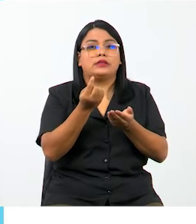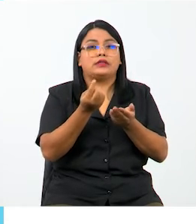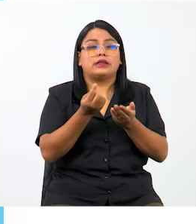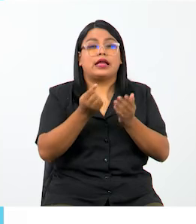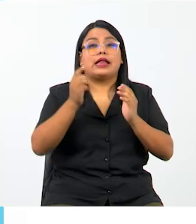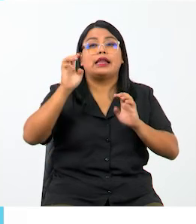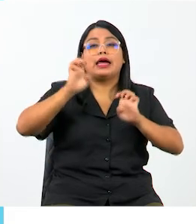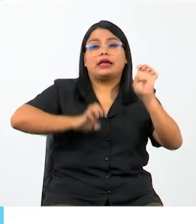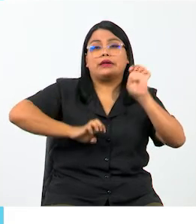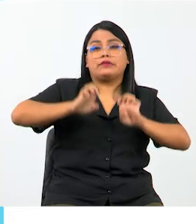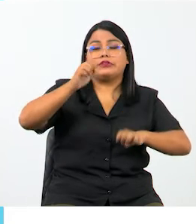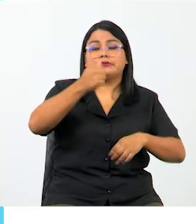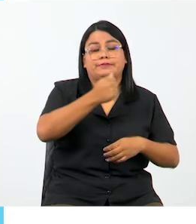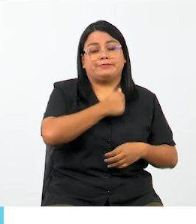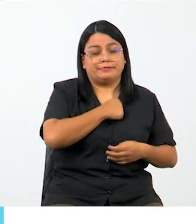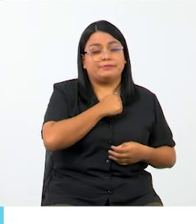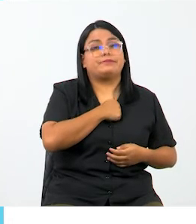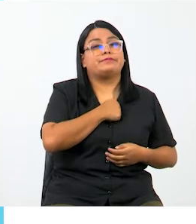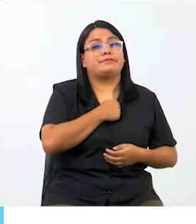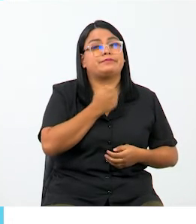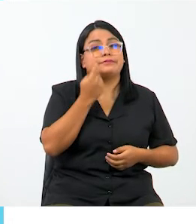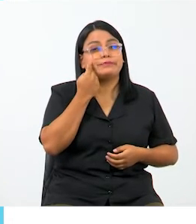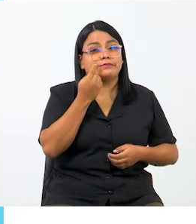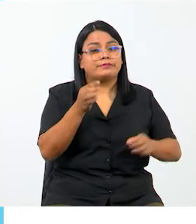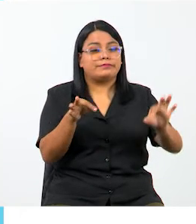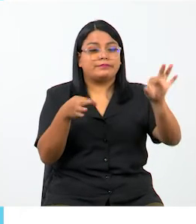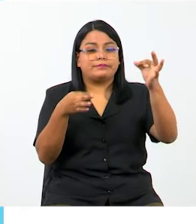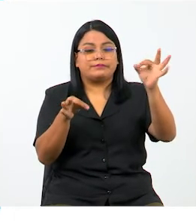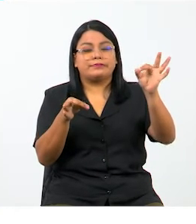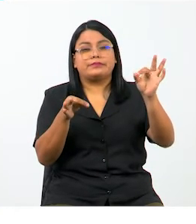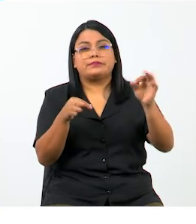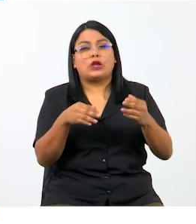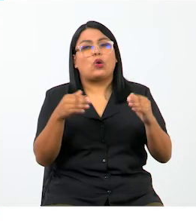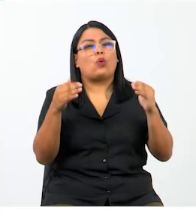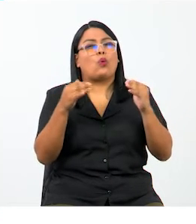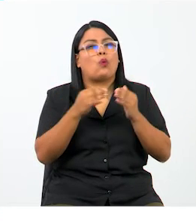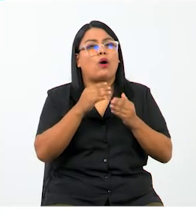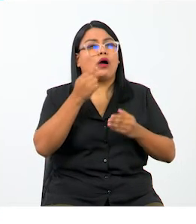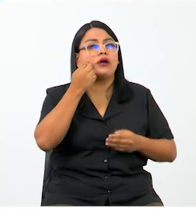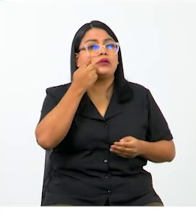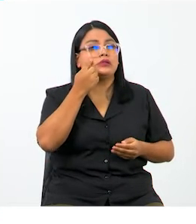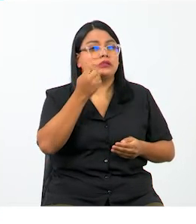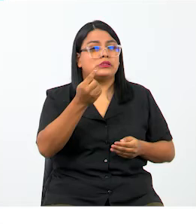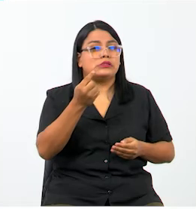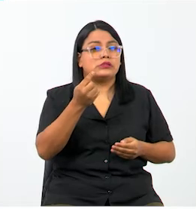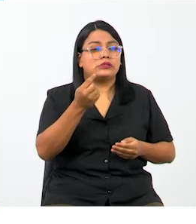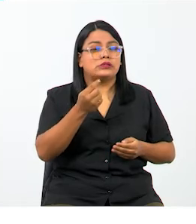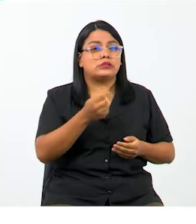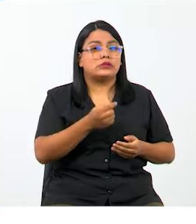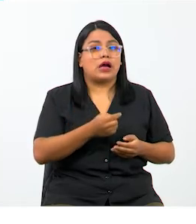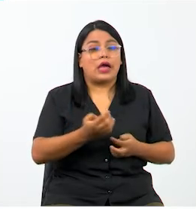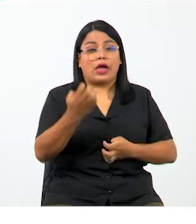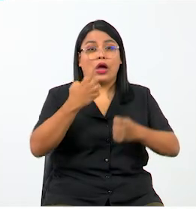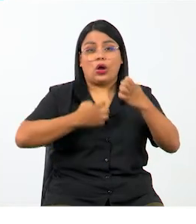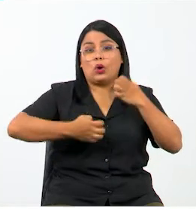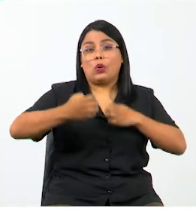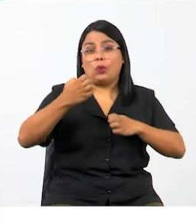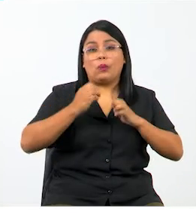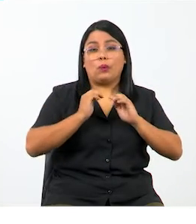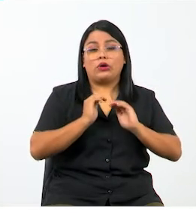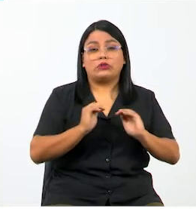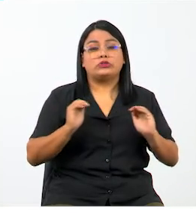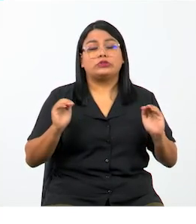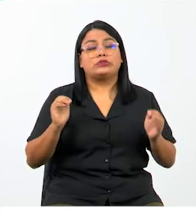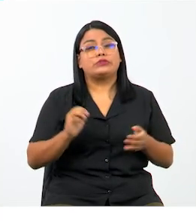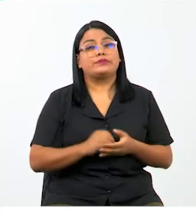unidad y en algunos casos también se encuentra un instrumento de autoevaluación. Esto con el propósito